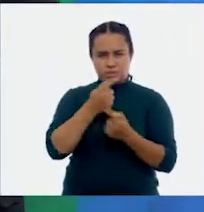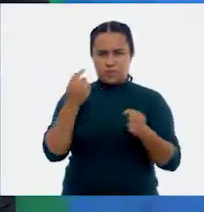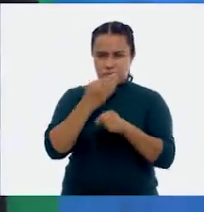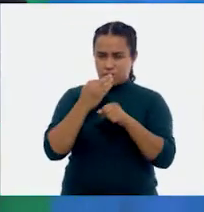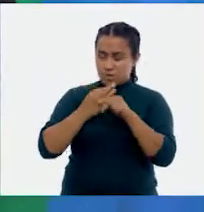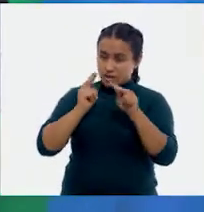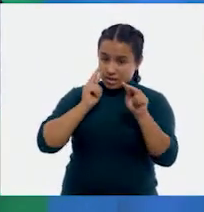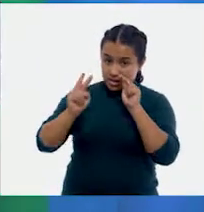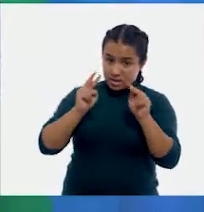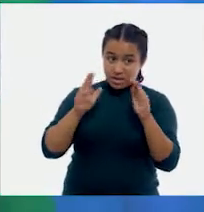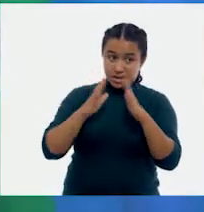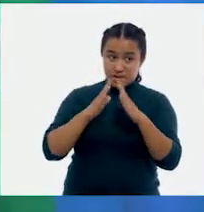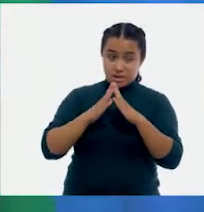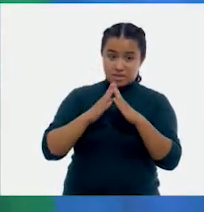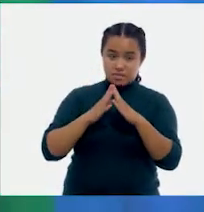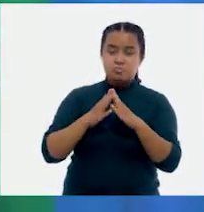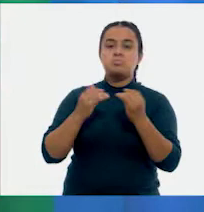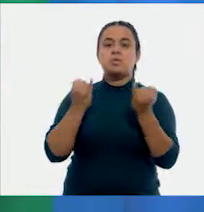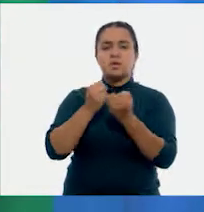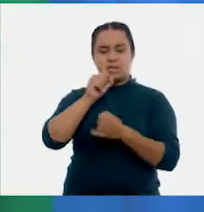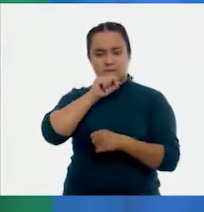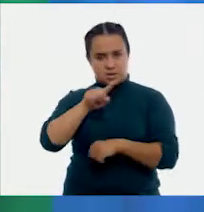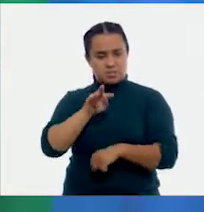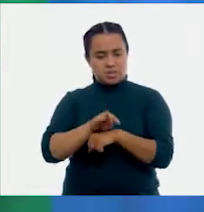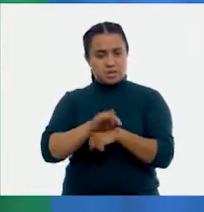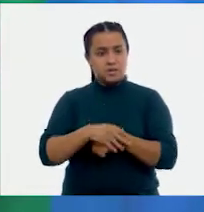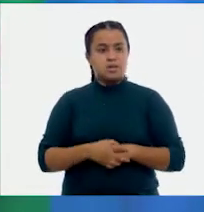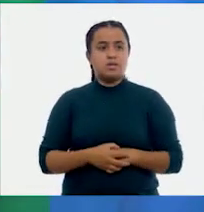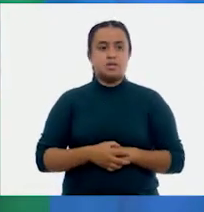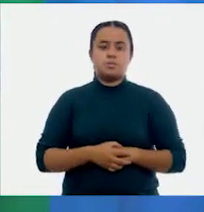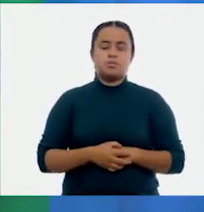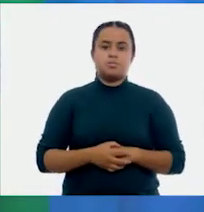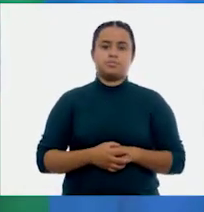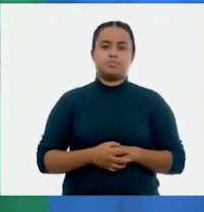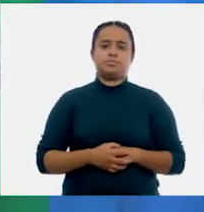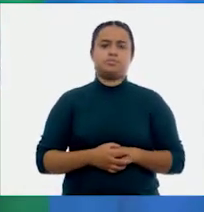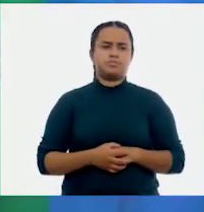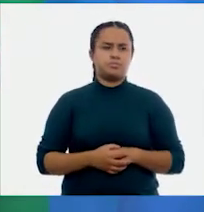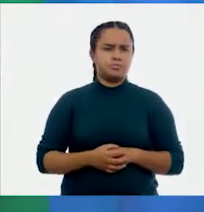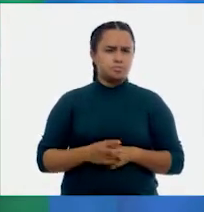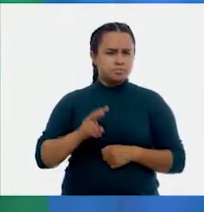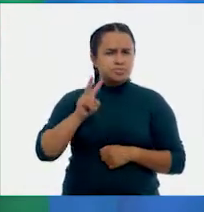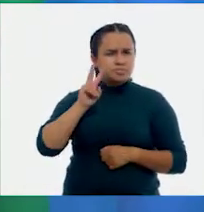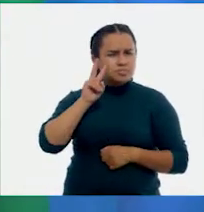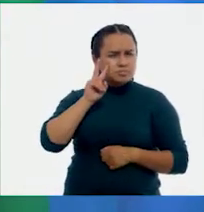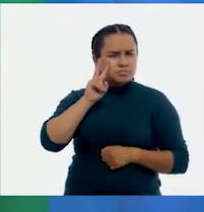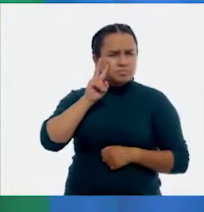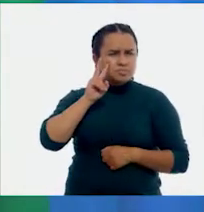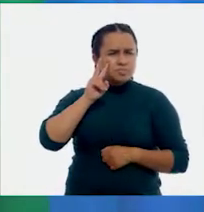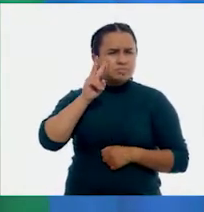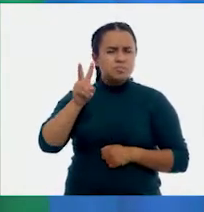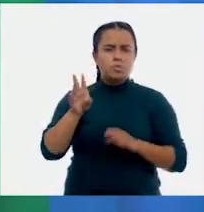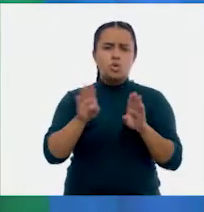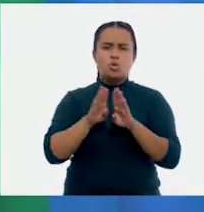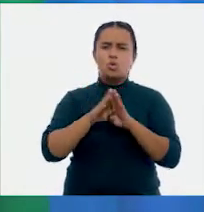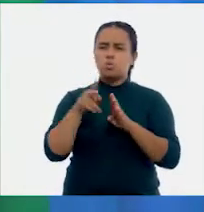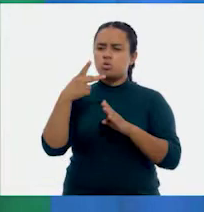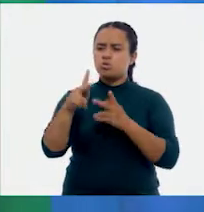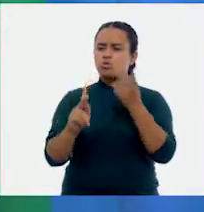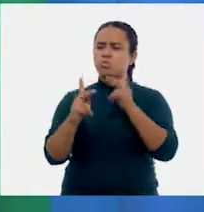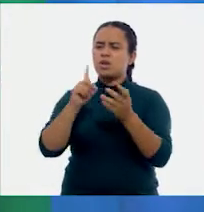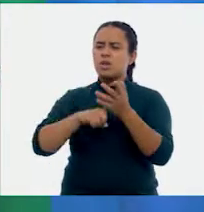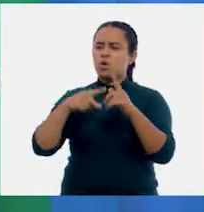ven desde casa también lo pudieron hacer. ¿Te fijaste en el tipo de hojas de las